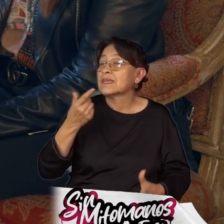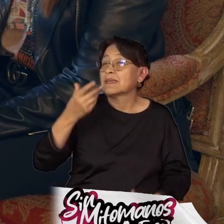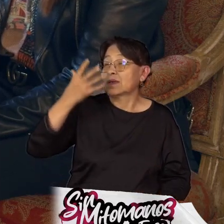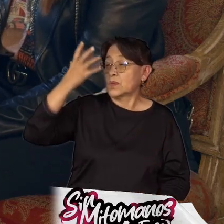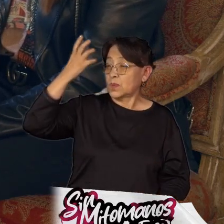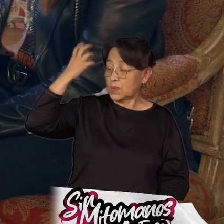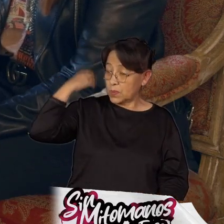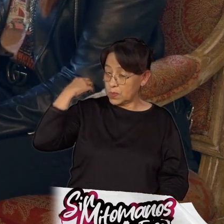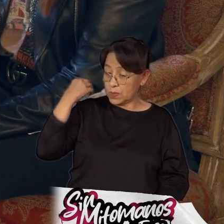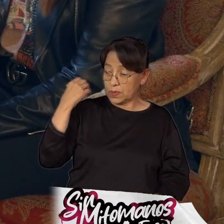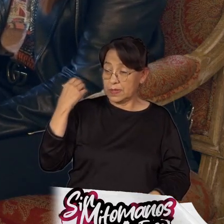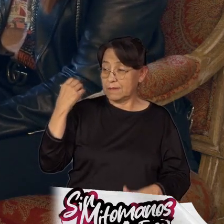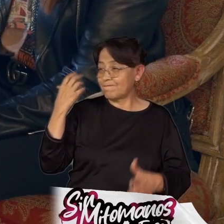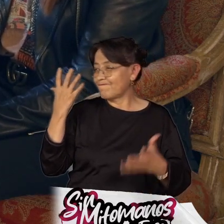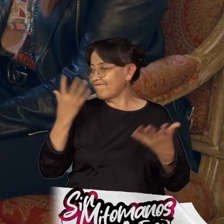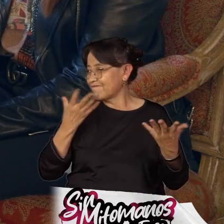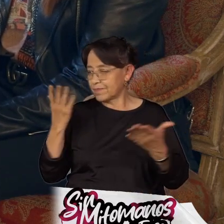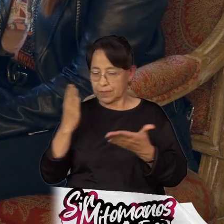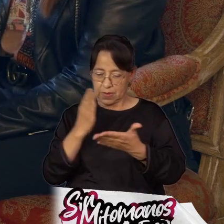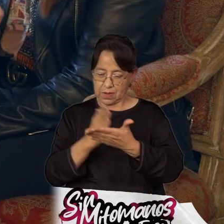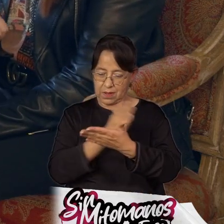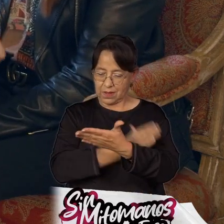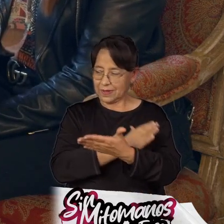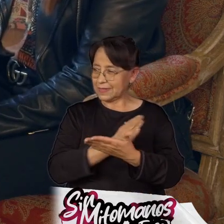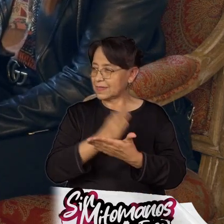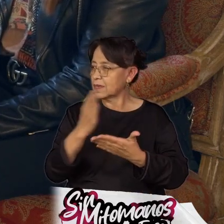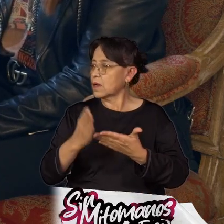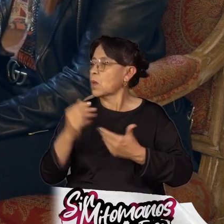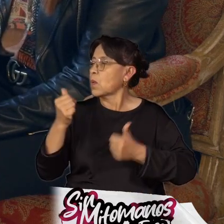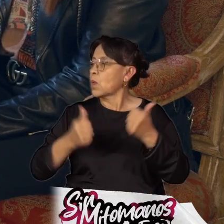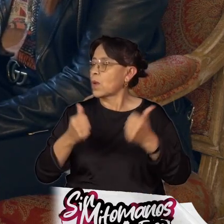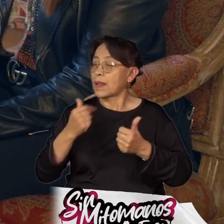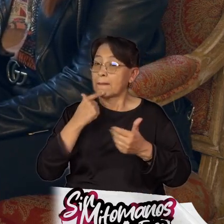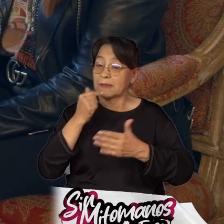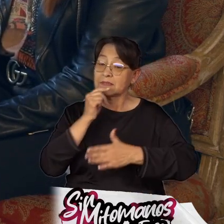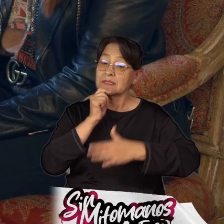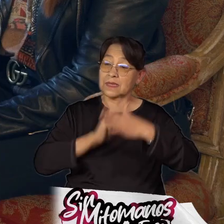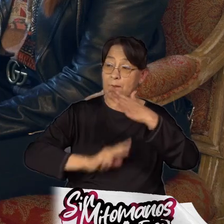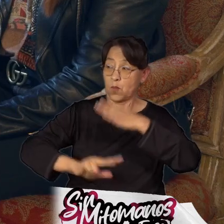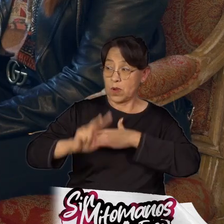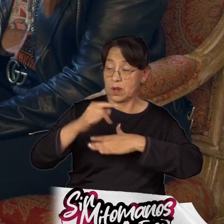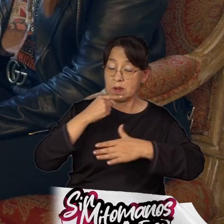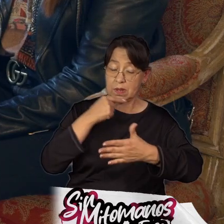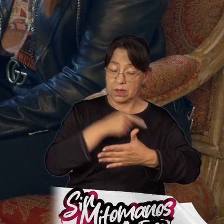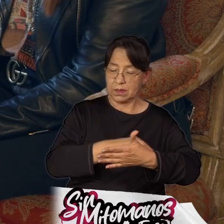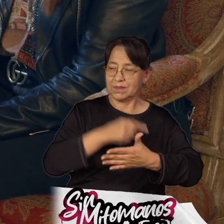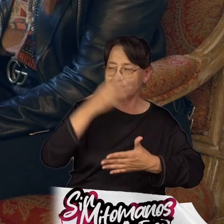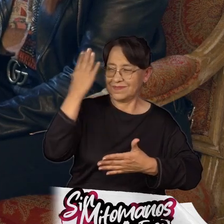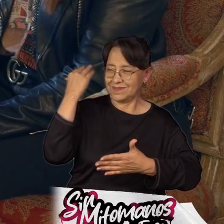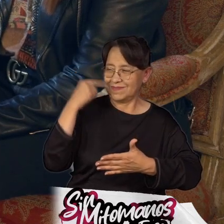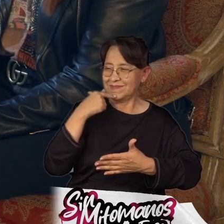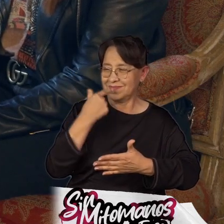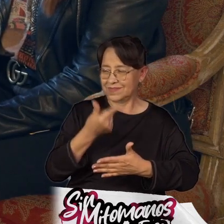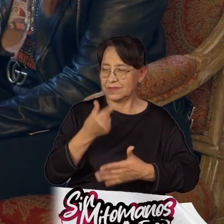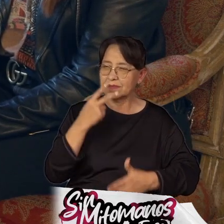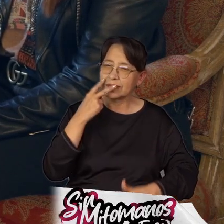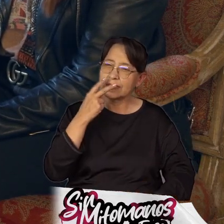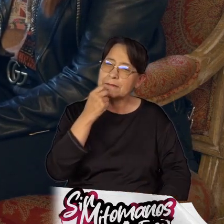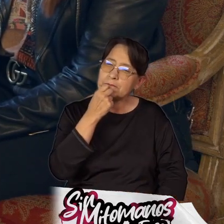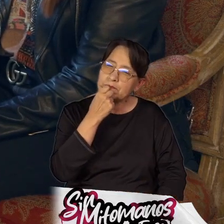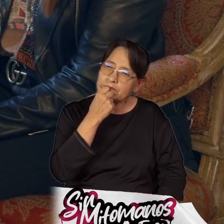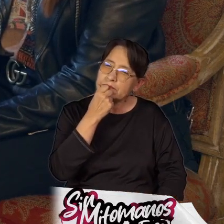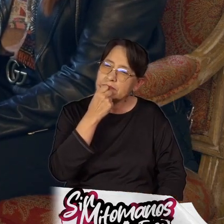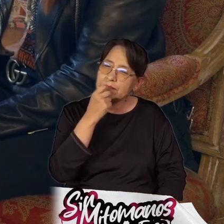en el Antiguo como en el Nuevo Testamento posturas acerca de esta igualdad. El profeta Samuel es un ejemplo de ellos. Un primer momento se